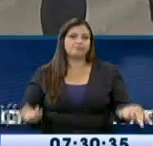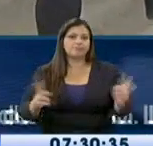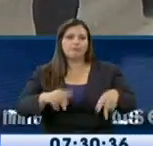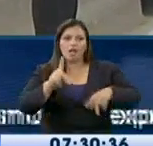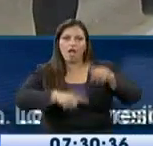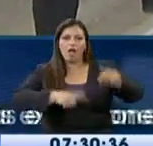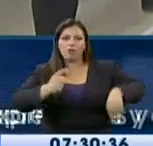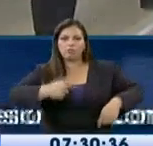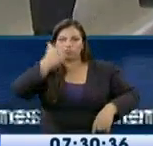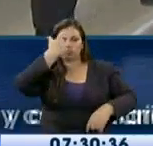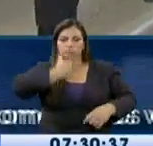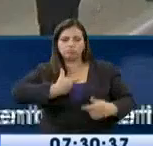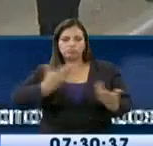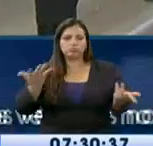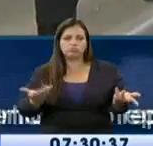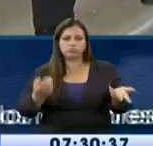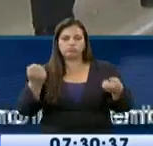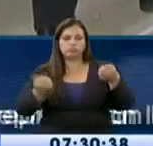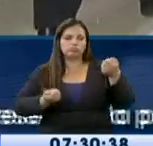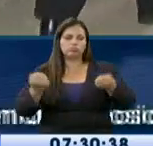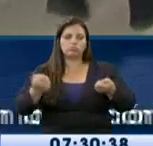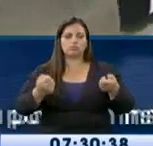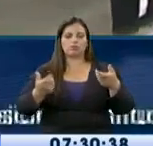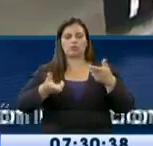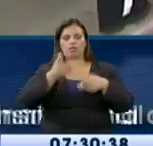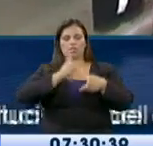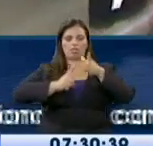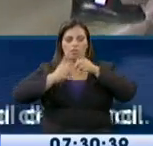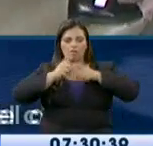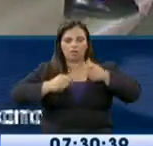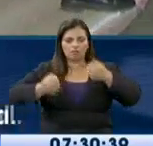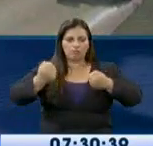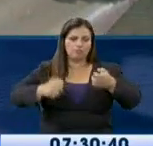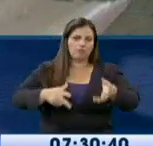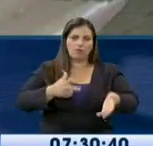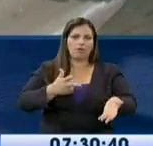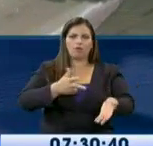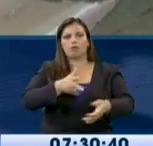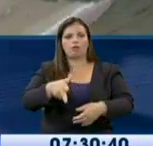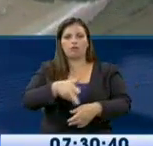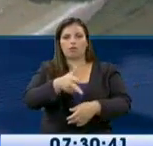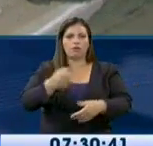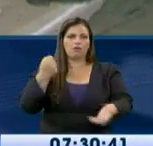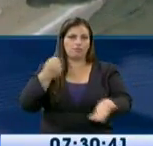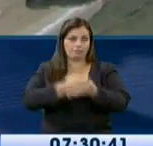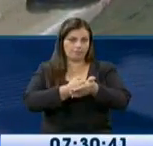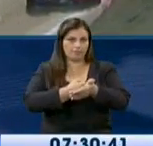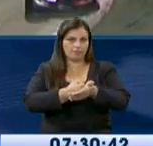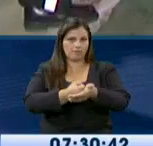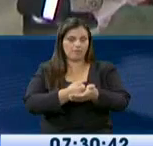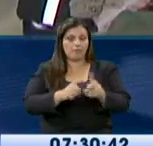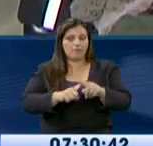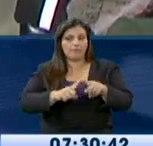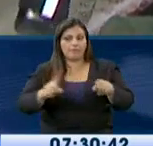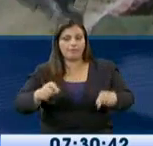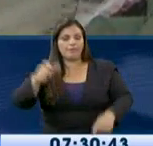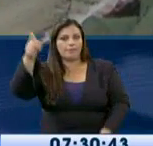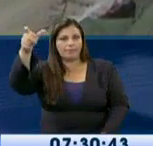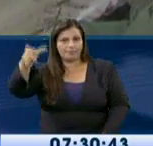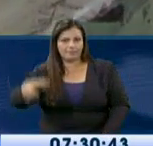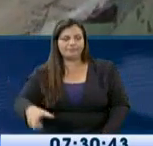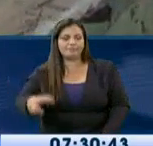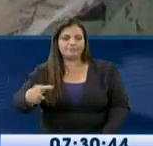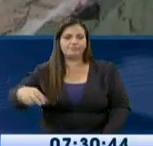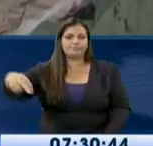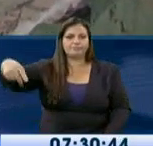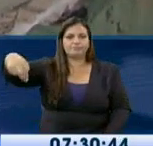No es el caso del caballero, como bien señala, pero mira el accidente que provoca el peatón, que en este caso